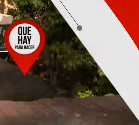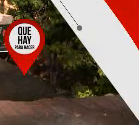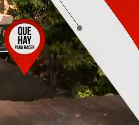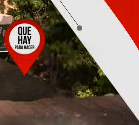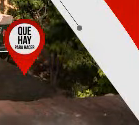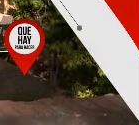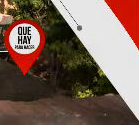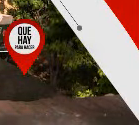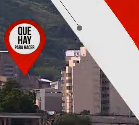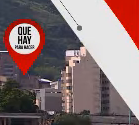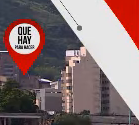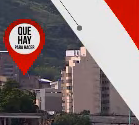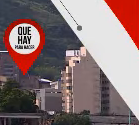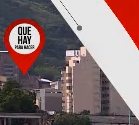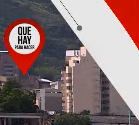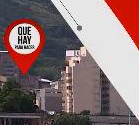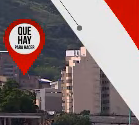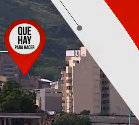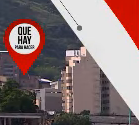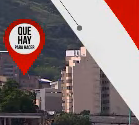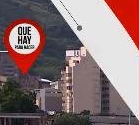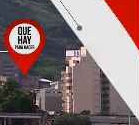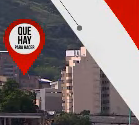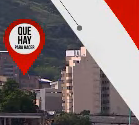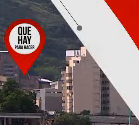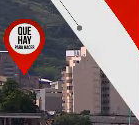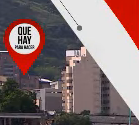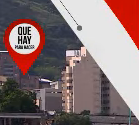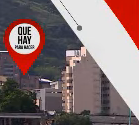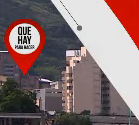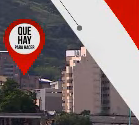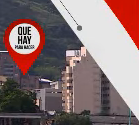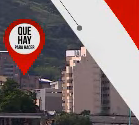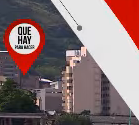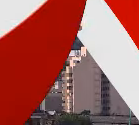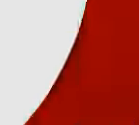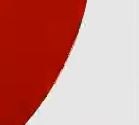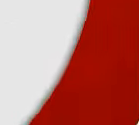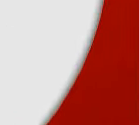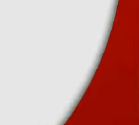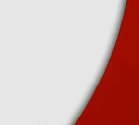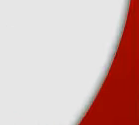de este género literario. Es abierto al público a partir de las 6 de la tarde.